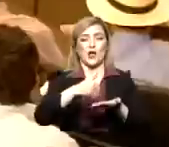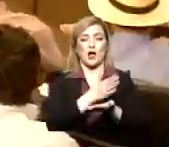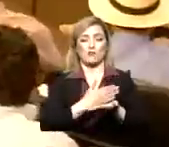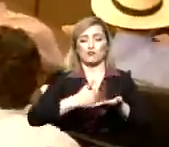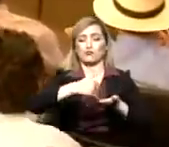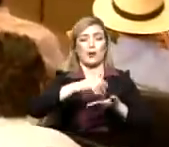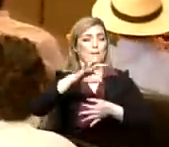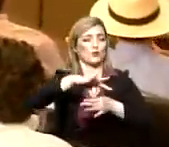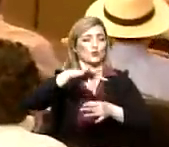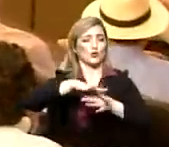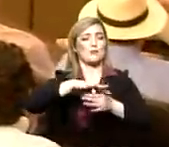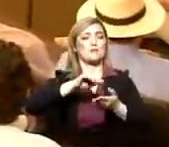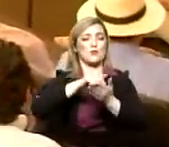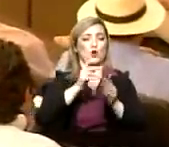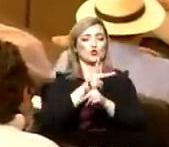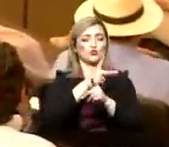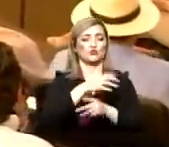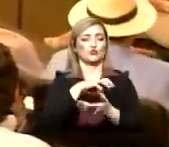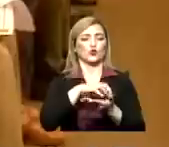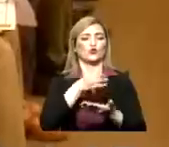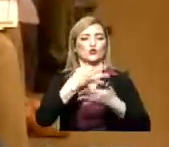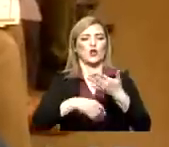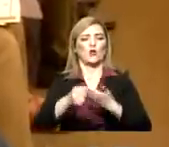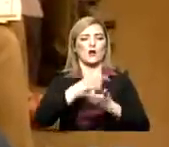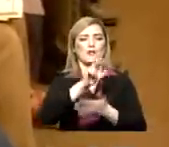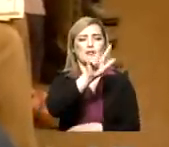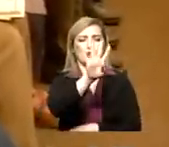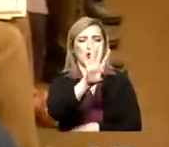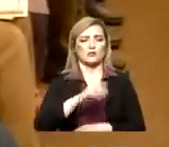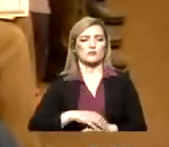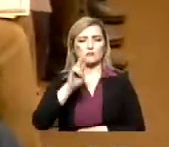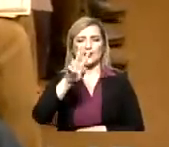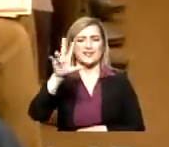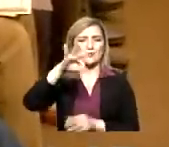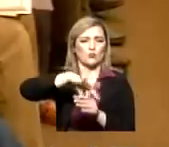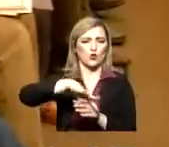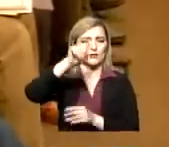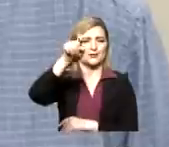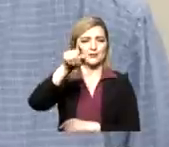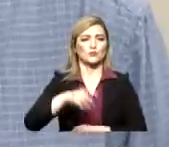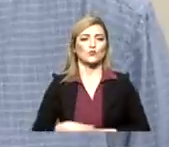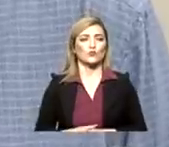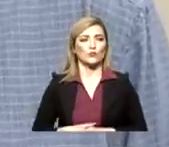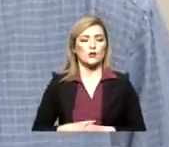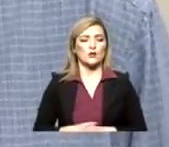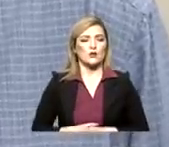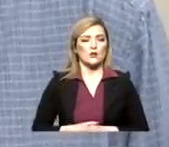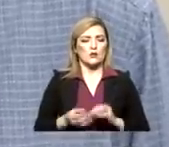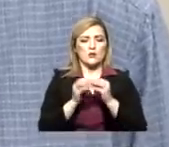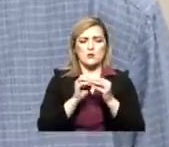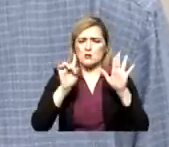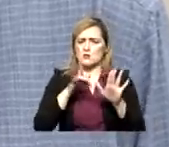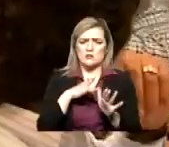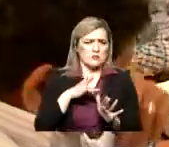Consejo Provincial, que en Guayas asciende a 34 integrantes, siendo 23 entonces los votos a necesitarse. Los socialcristianos están